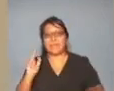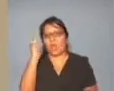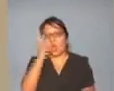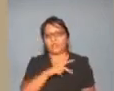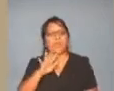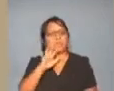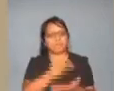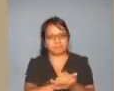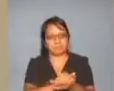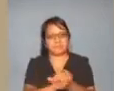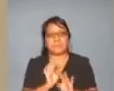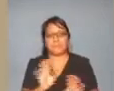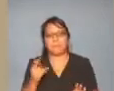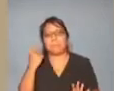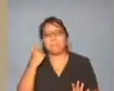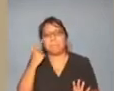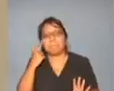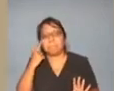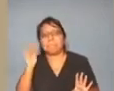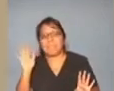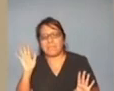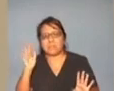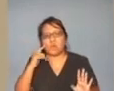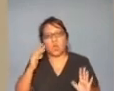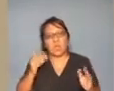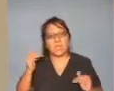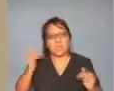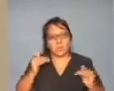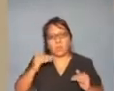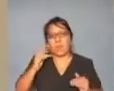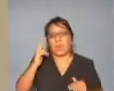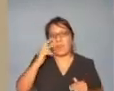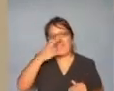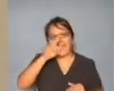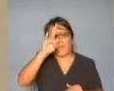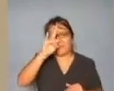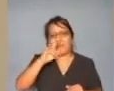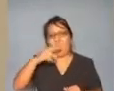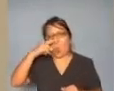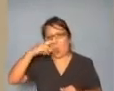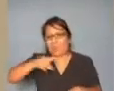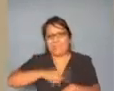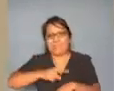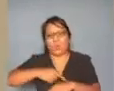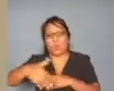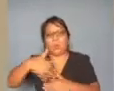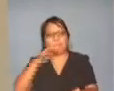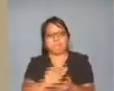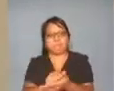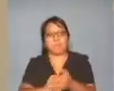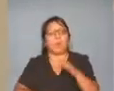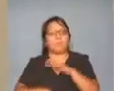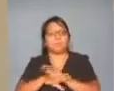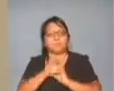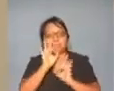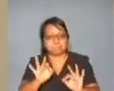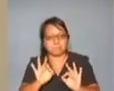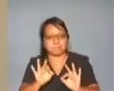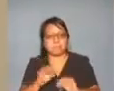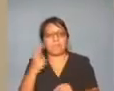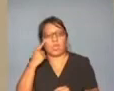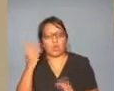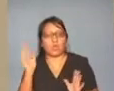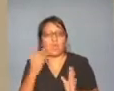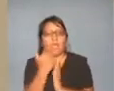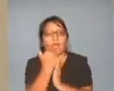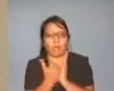reservas. Entendemos que va a pasar un poco lo que pasó en el carnaval, que a último momento se va a terminar de completar, así que bueno, trabajando fuertemente en ello, en